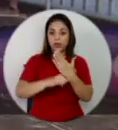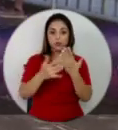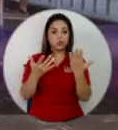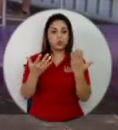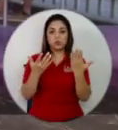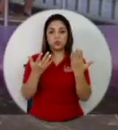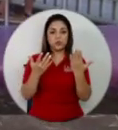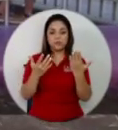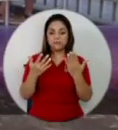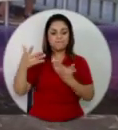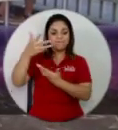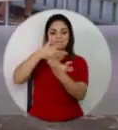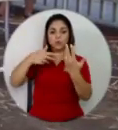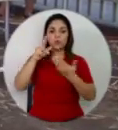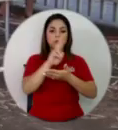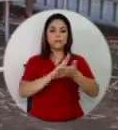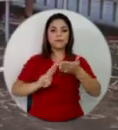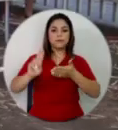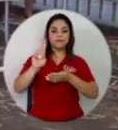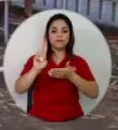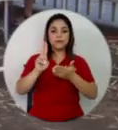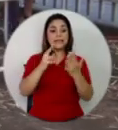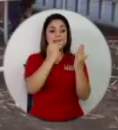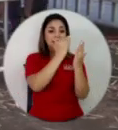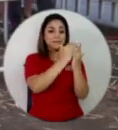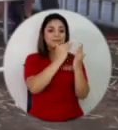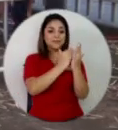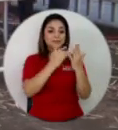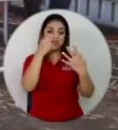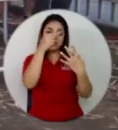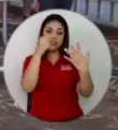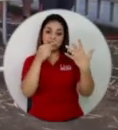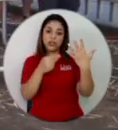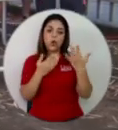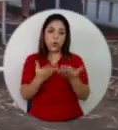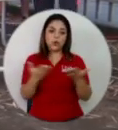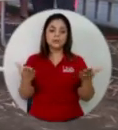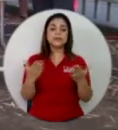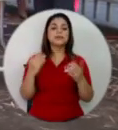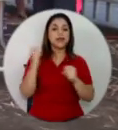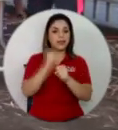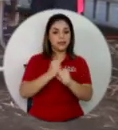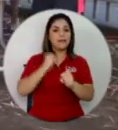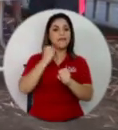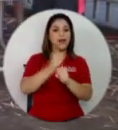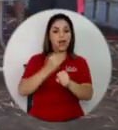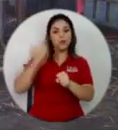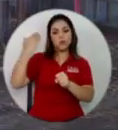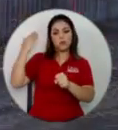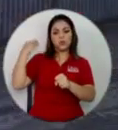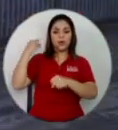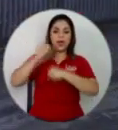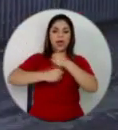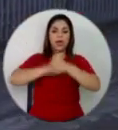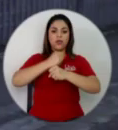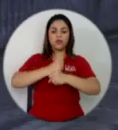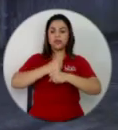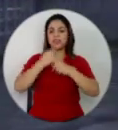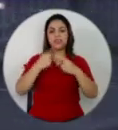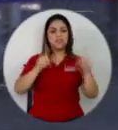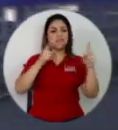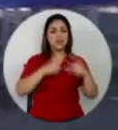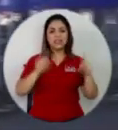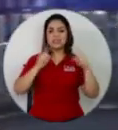conjunto interuniversitario. Y todos esos elementos se fueron trabajando en aquellos años en diferentes momentos del tiempo.